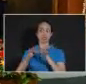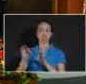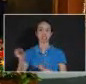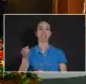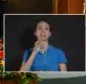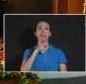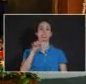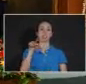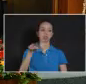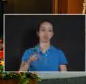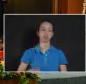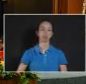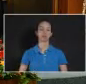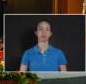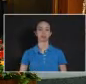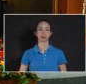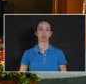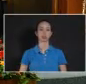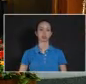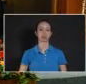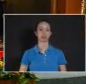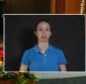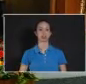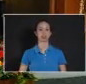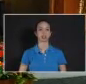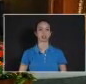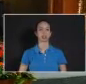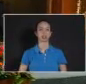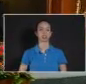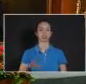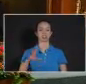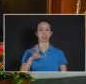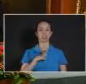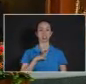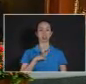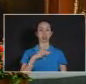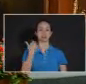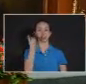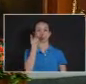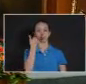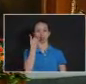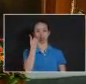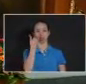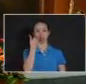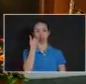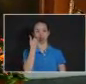Así que parecería como que tuviera una apoplejía, pero fue un virus. No.